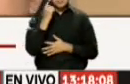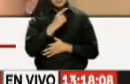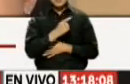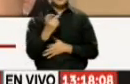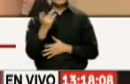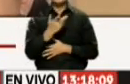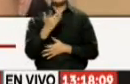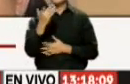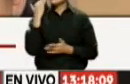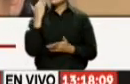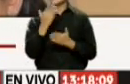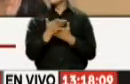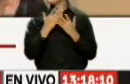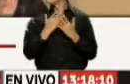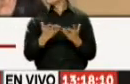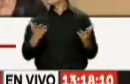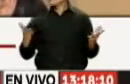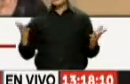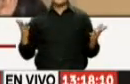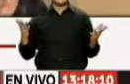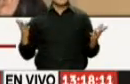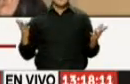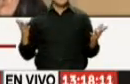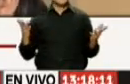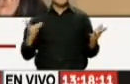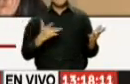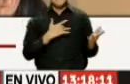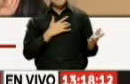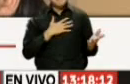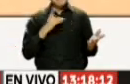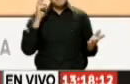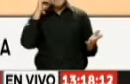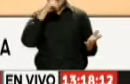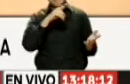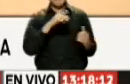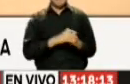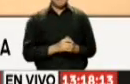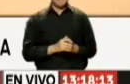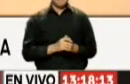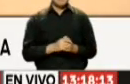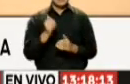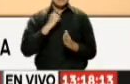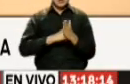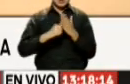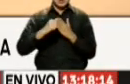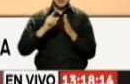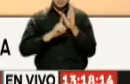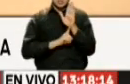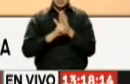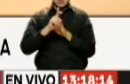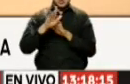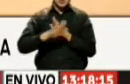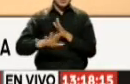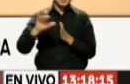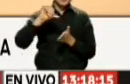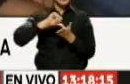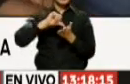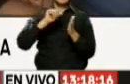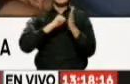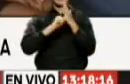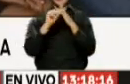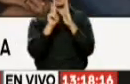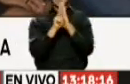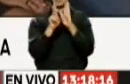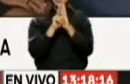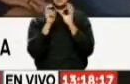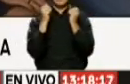sido de la manera insostenible. Ante esto, el Ministerio de Desarrollo Urbano y Vivienda Midubi hizo